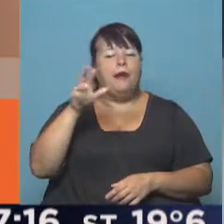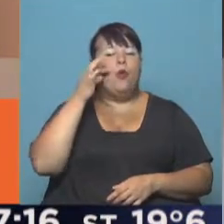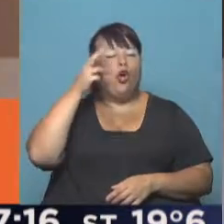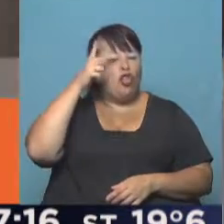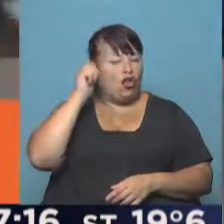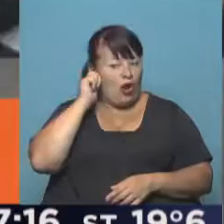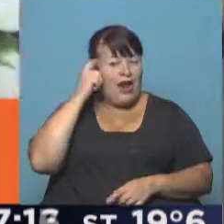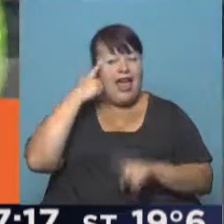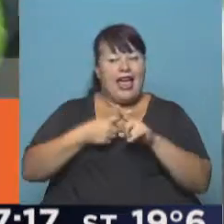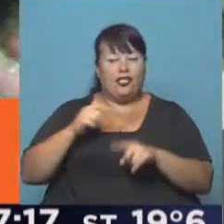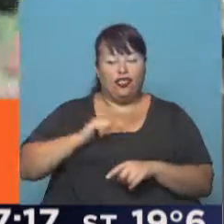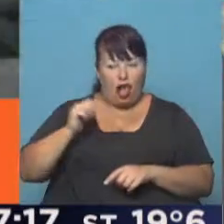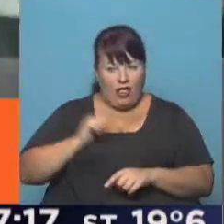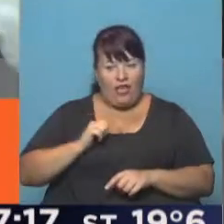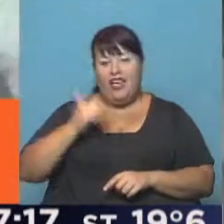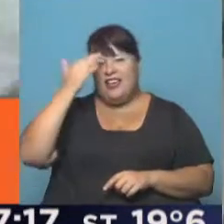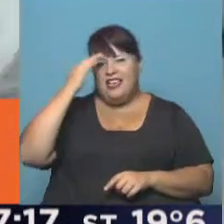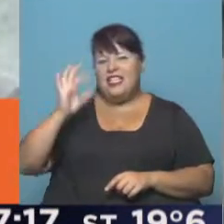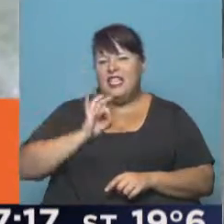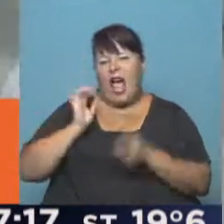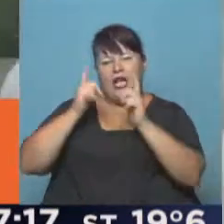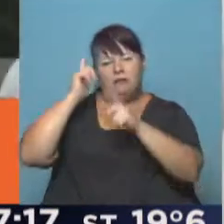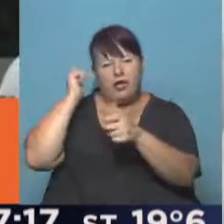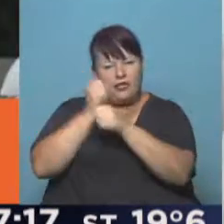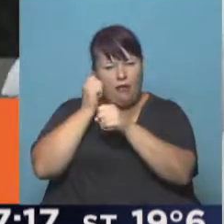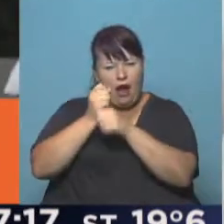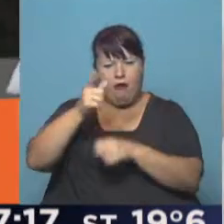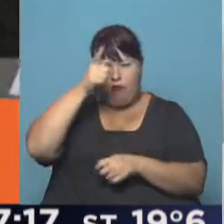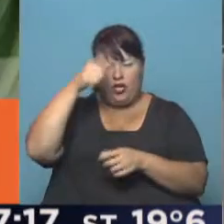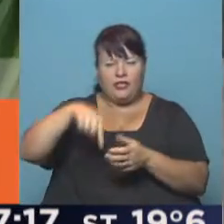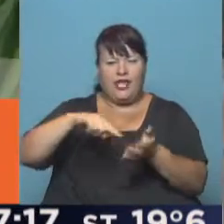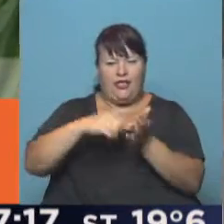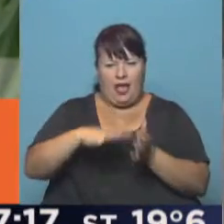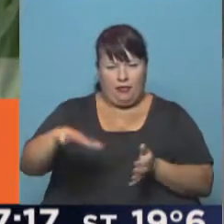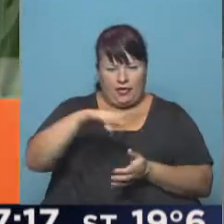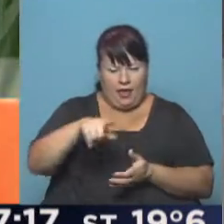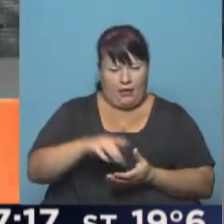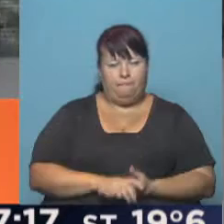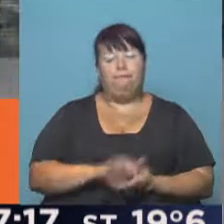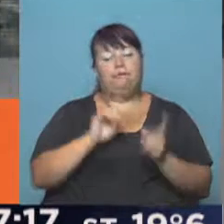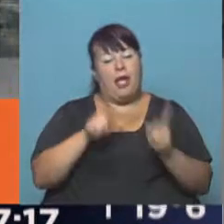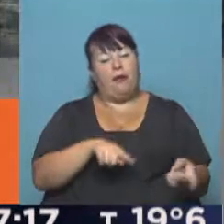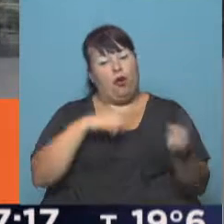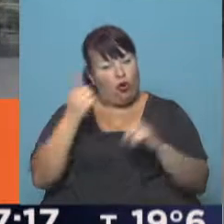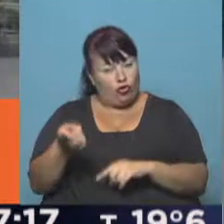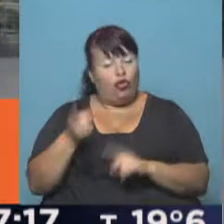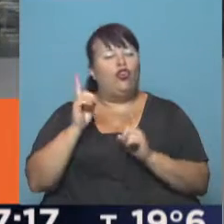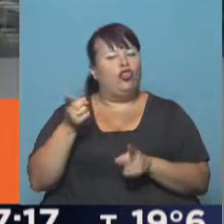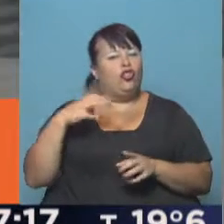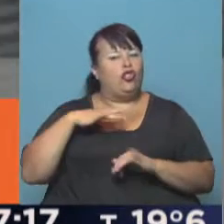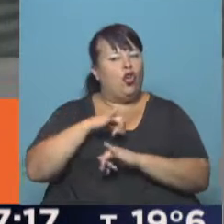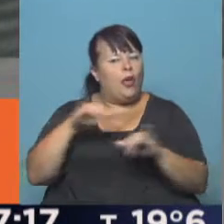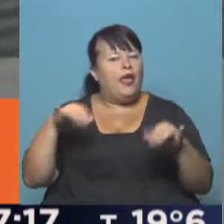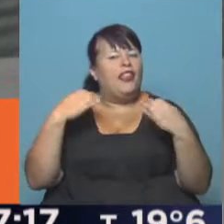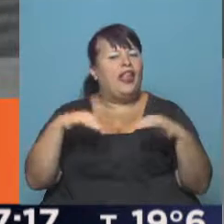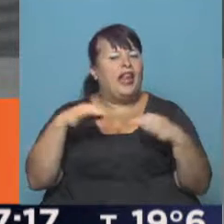años, un ex soldado con 15 años de experiencia en la Policía Metropolitana. Mientras tanto, sigue en estado